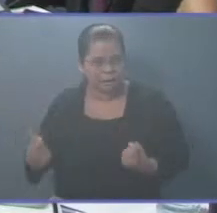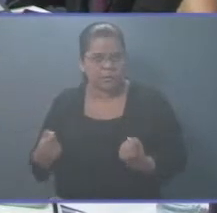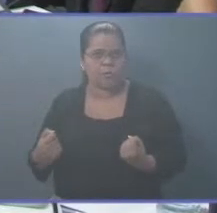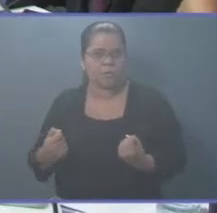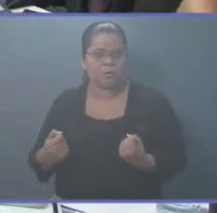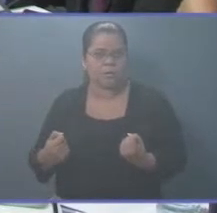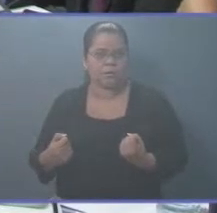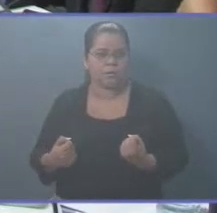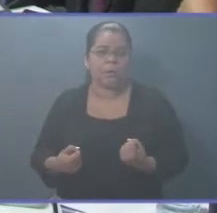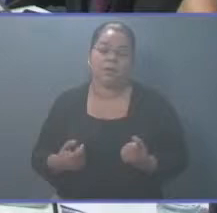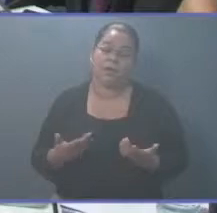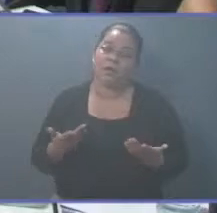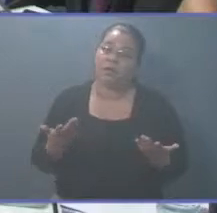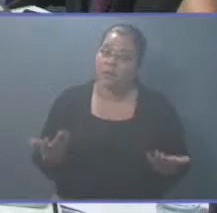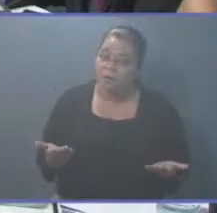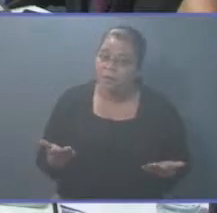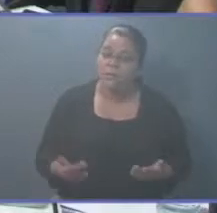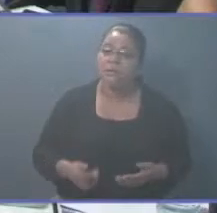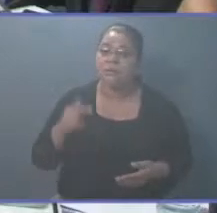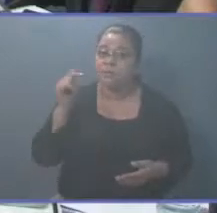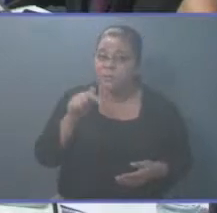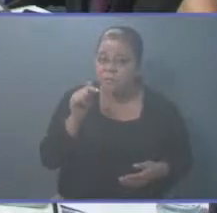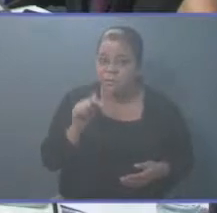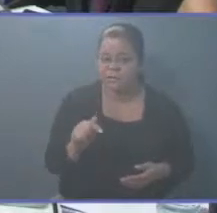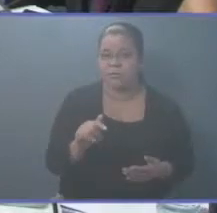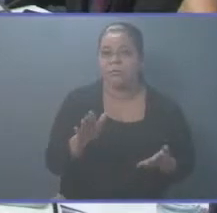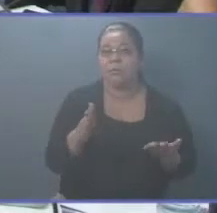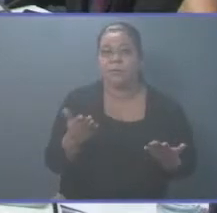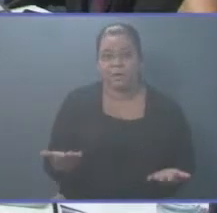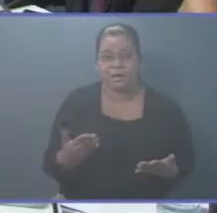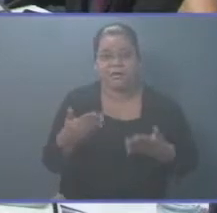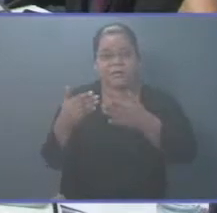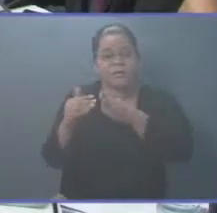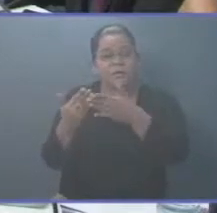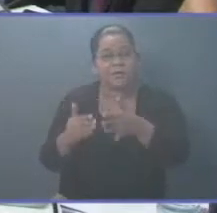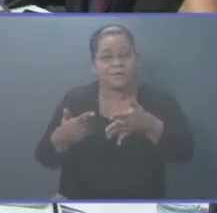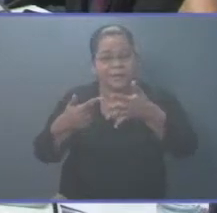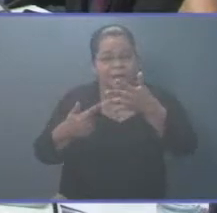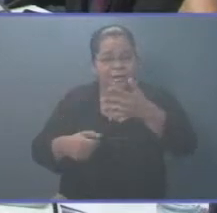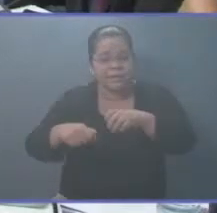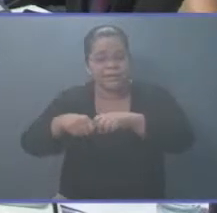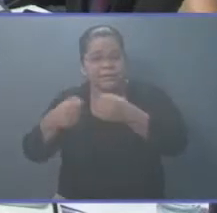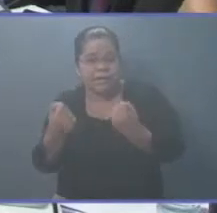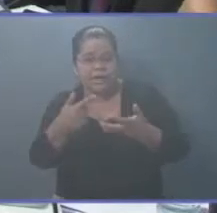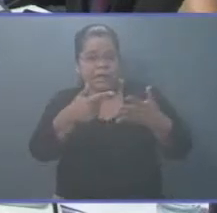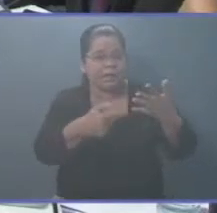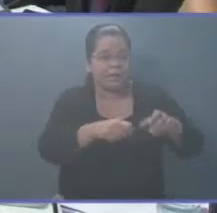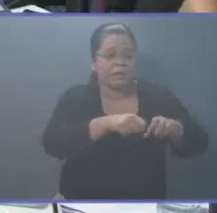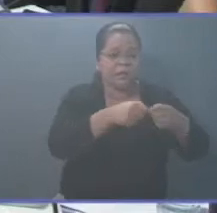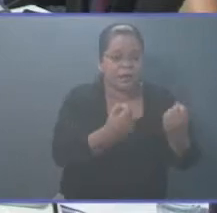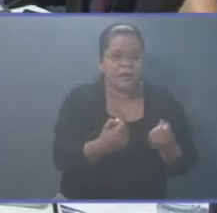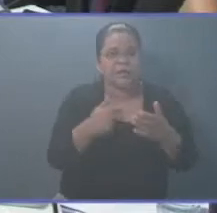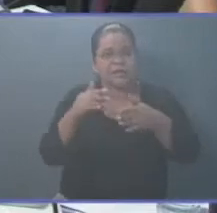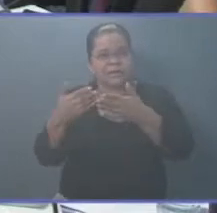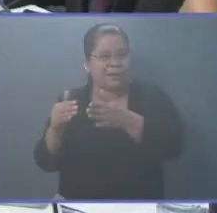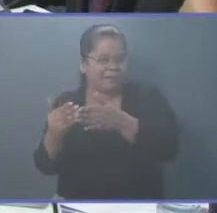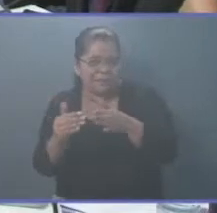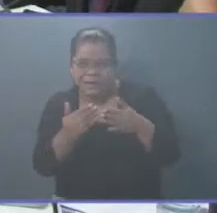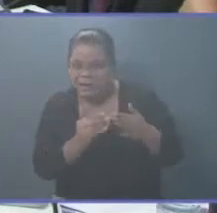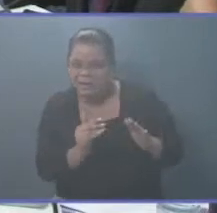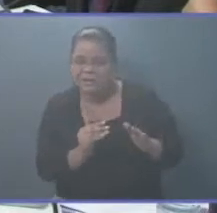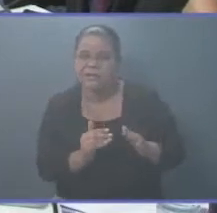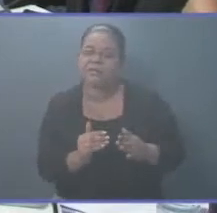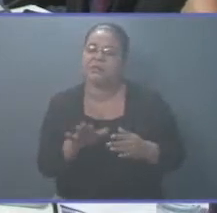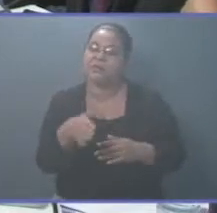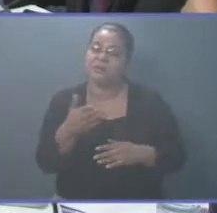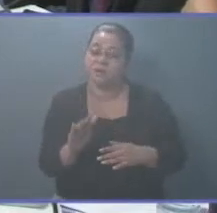prueba de referencia, precisamente porque son delitos también cometidos en la modalidad de crimen organizado, donde se